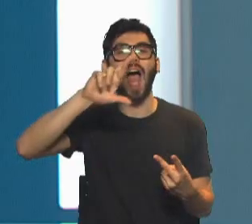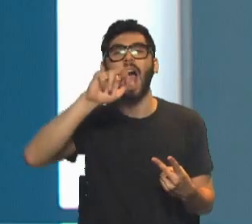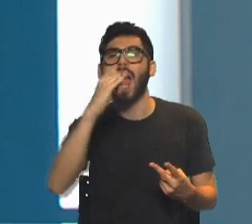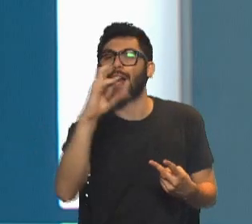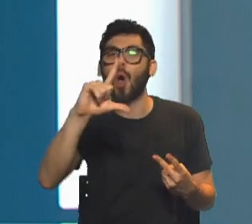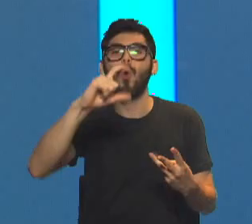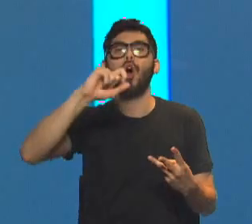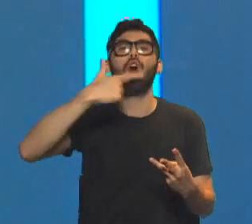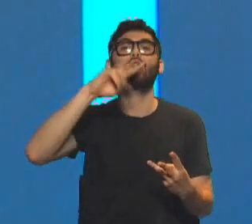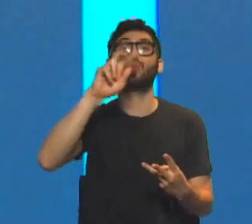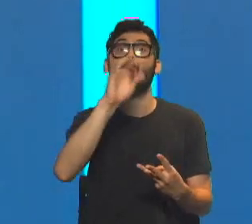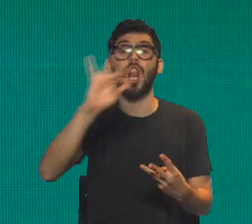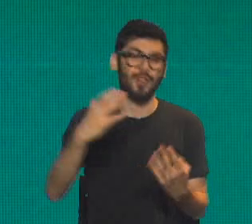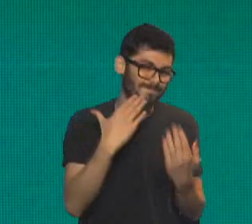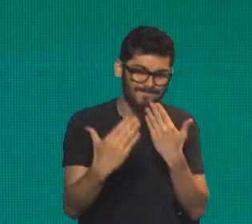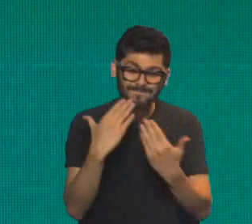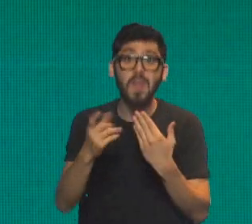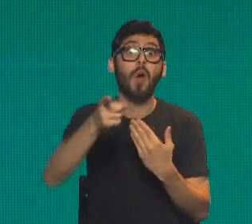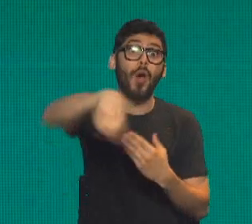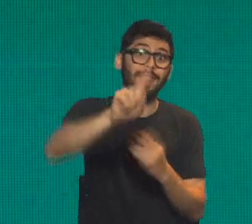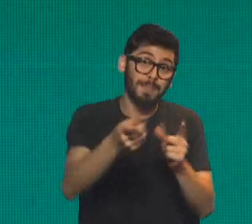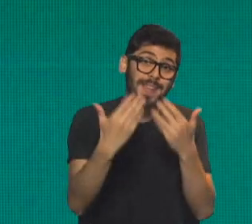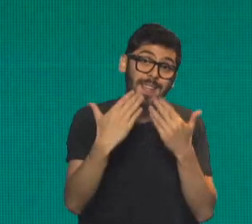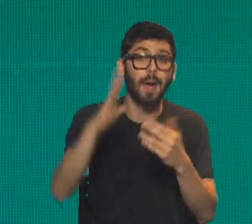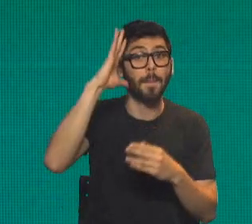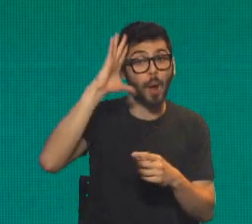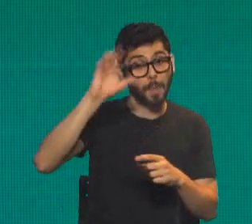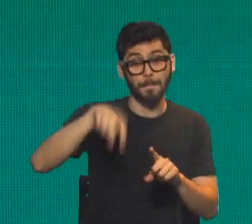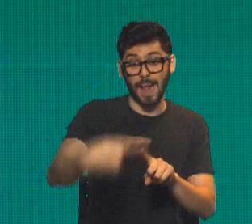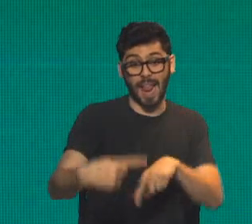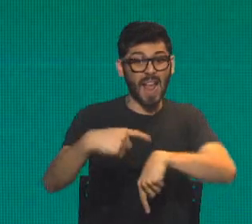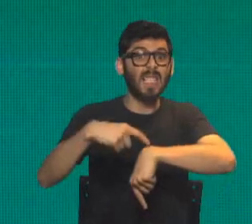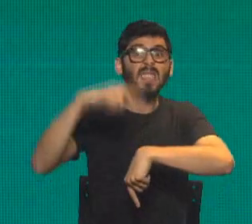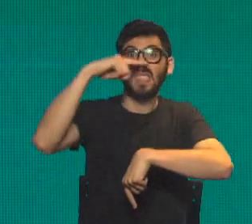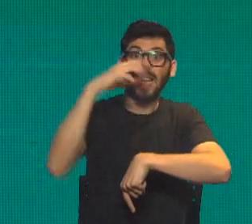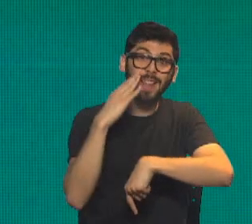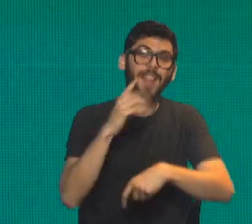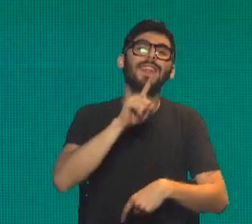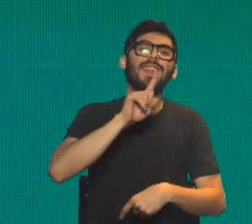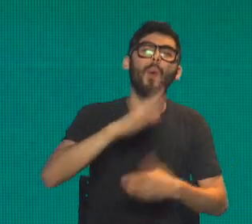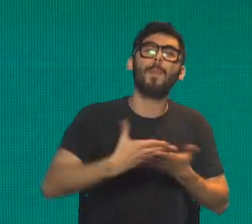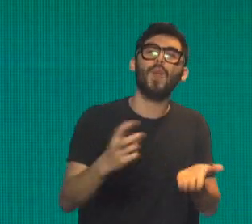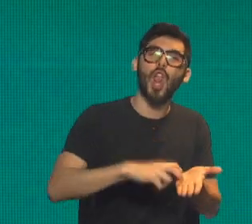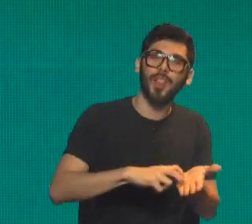Y gracias a ustedes, por supuesto. Mañana, recuerden que desde las 19 estaremos con Televisión Pública Noticias